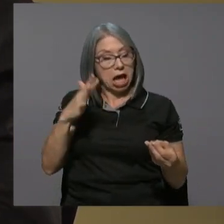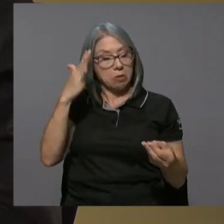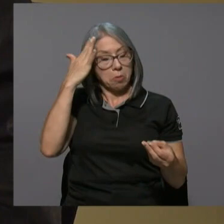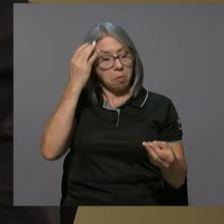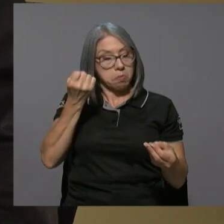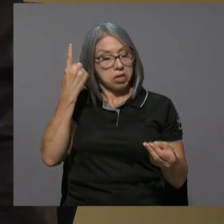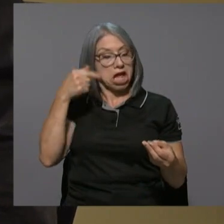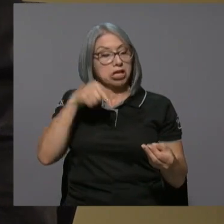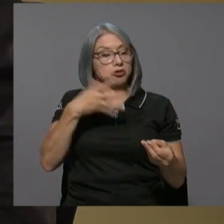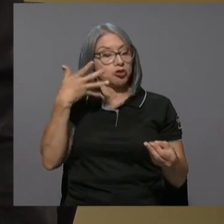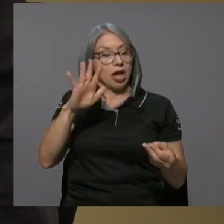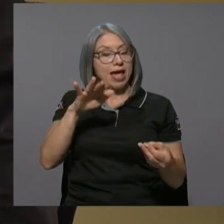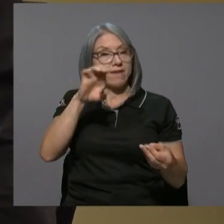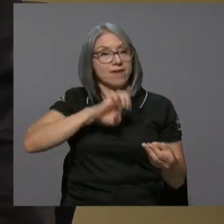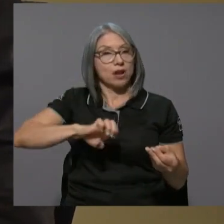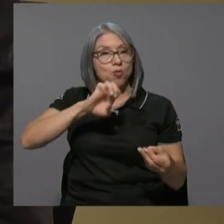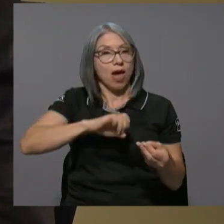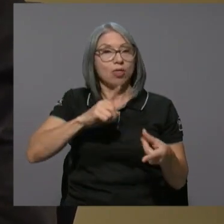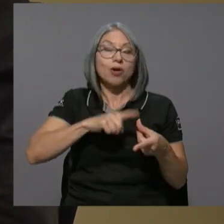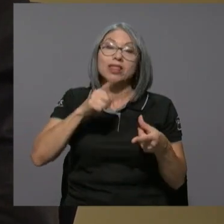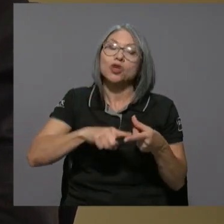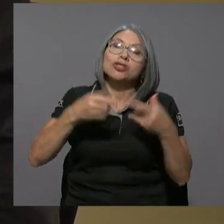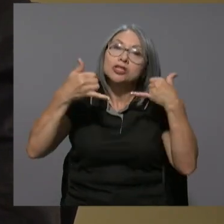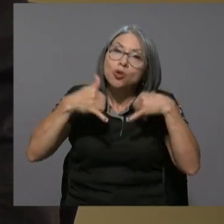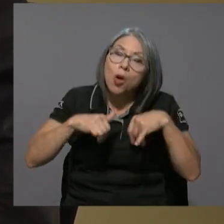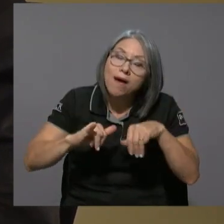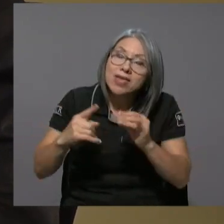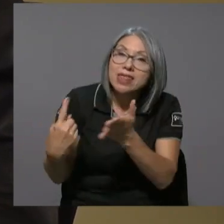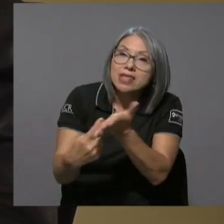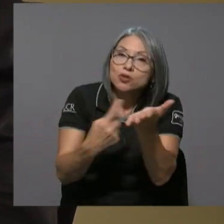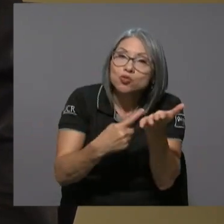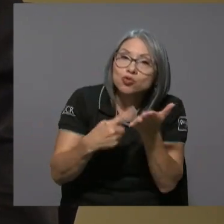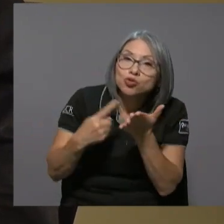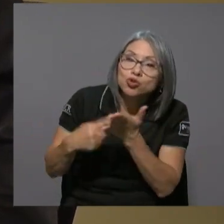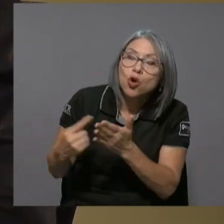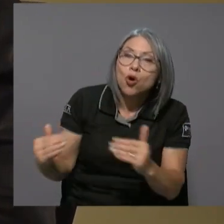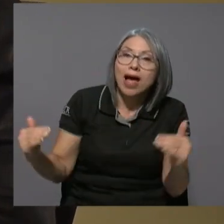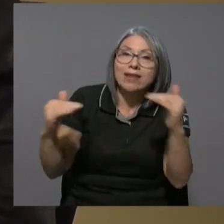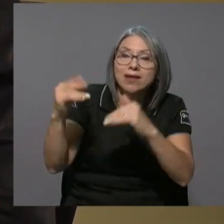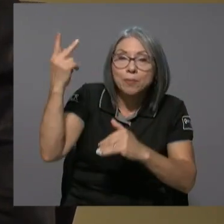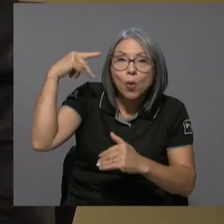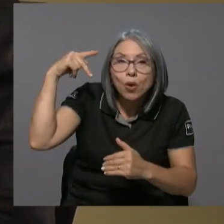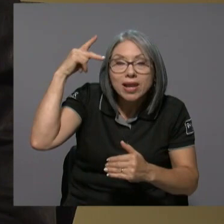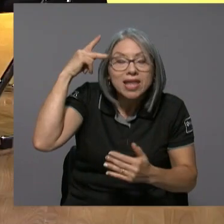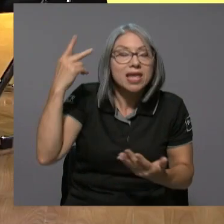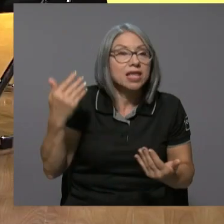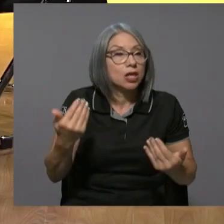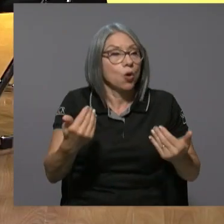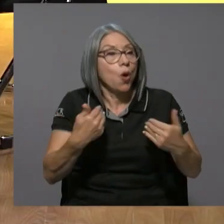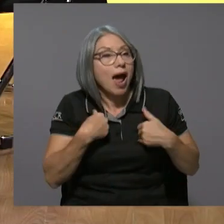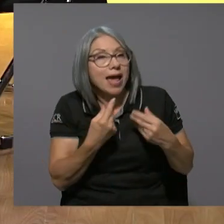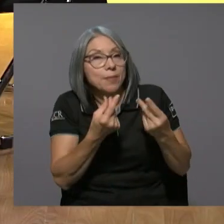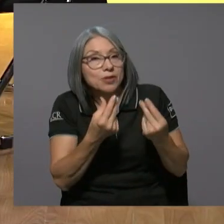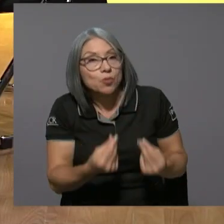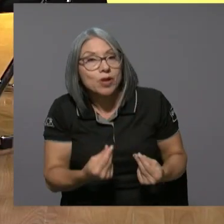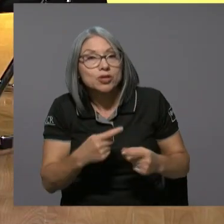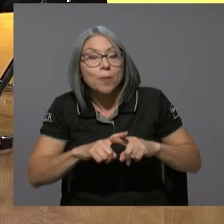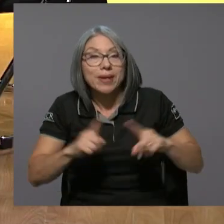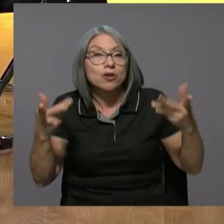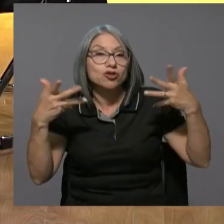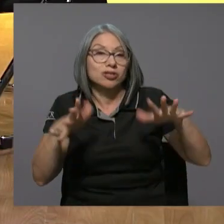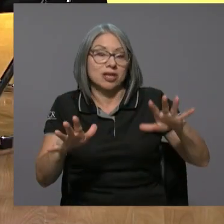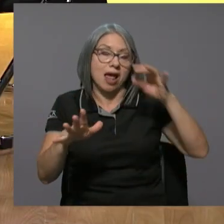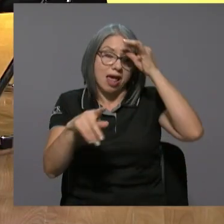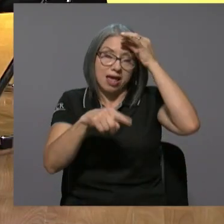manera que la discusión es de carácter político, del espacio presupuestario que haya, etcétera, ¿verdad? Pero se parte de